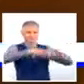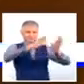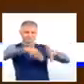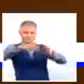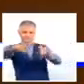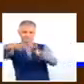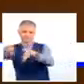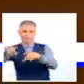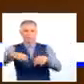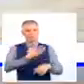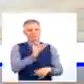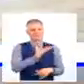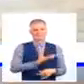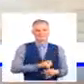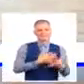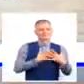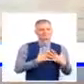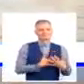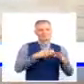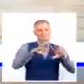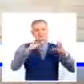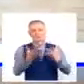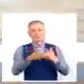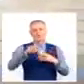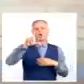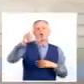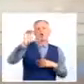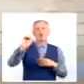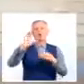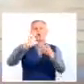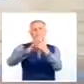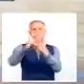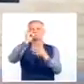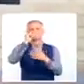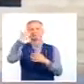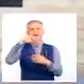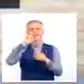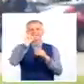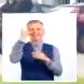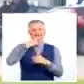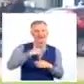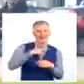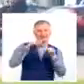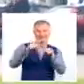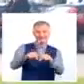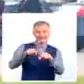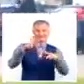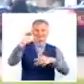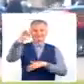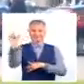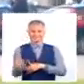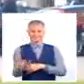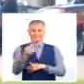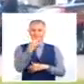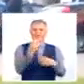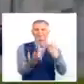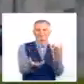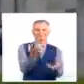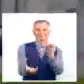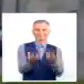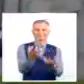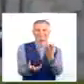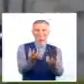proveniente de la localidad lombarda desbordada por las defunciones para que sean incinerados en otras urbes italianas,